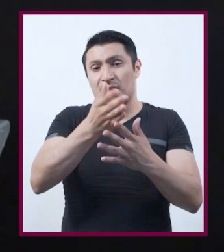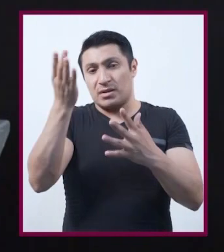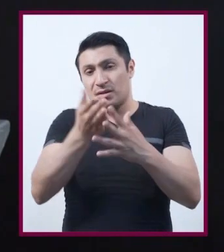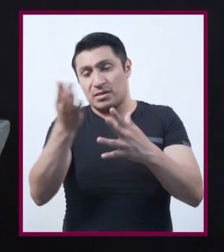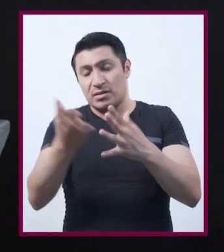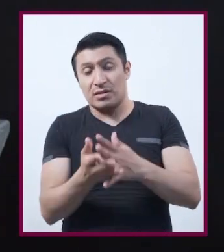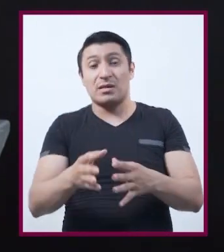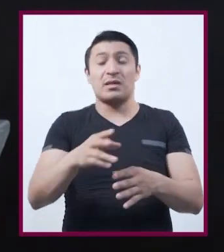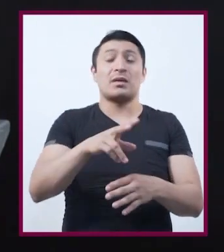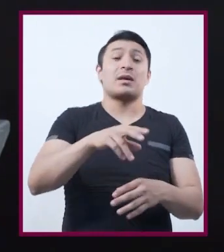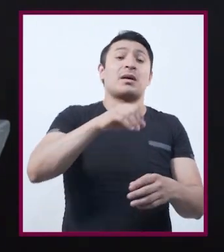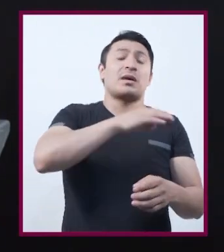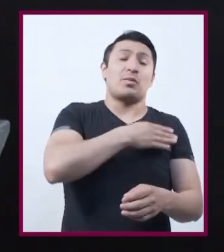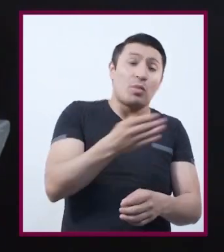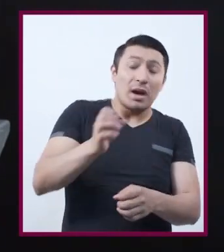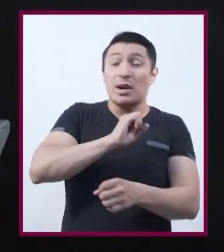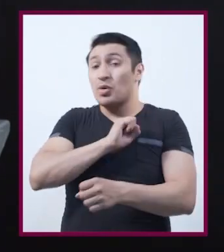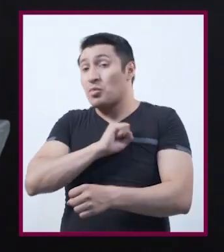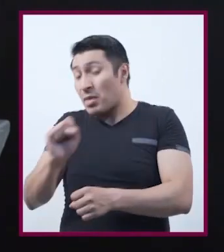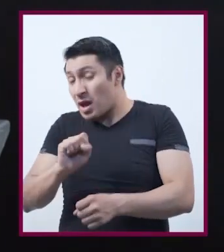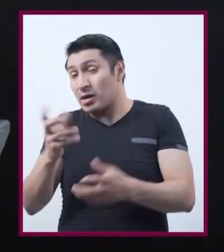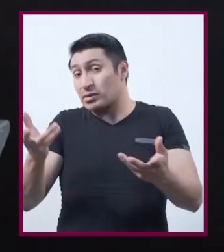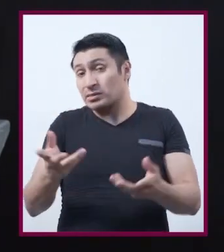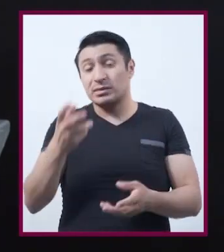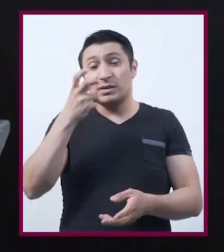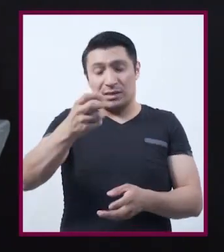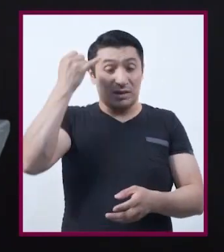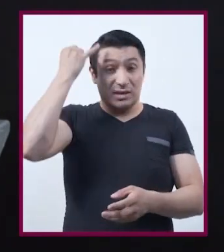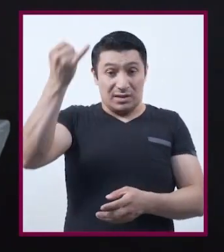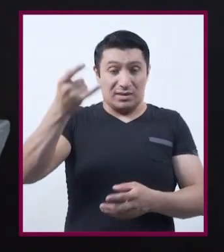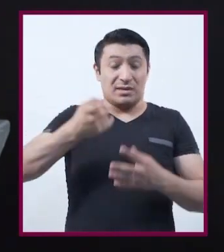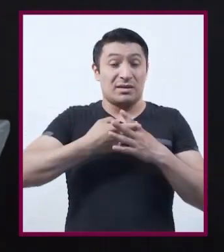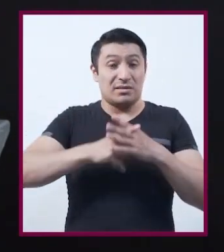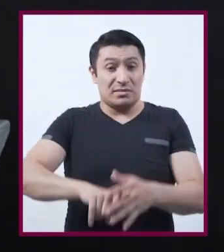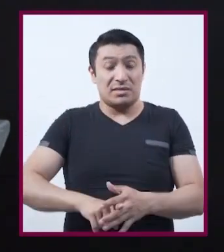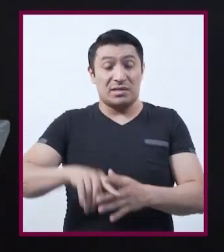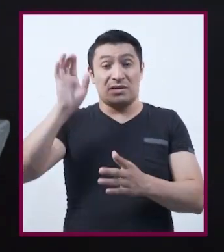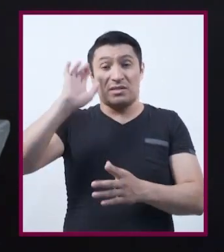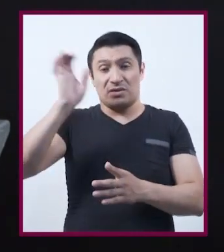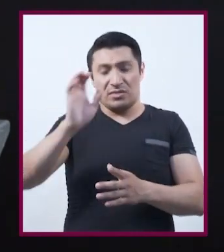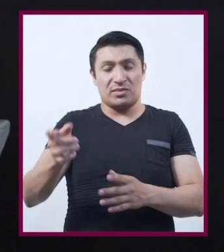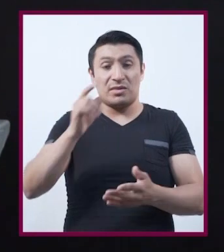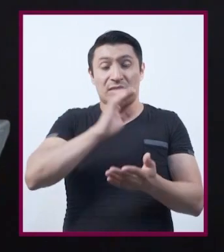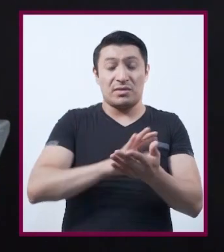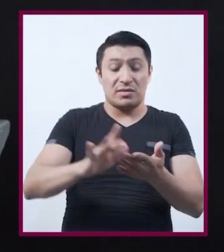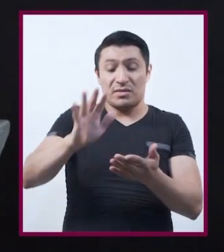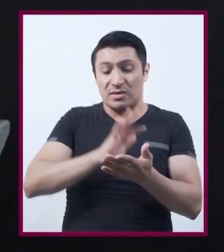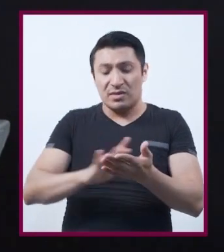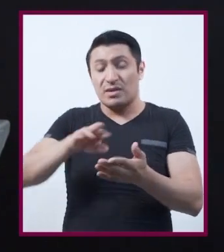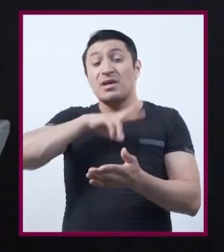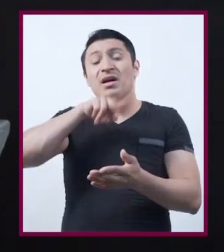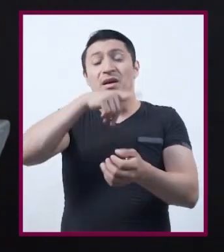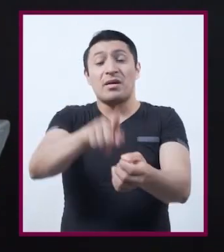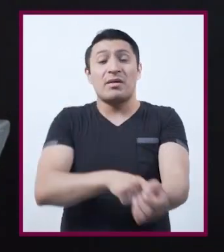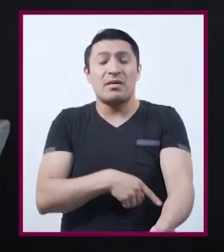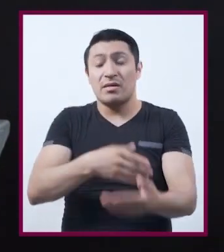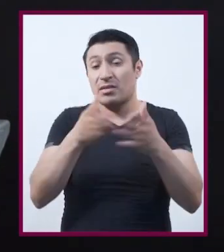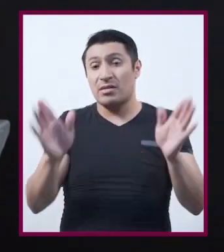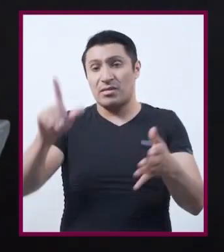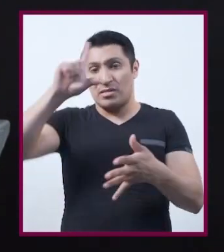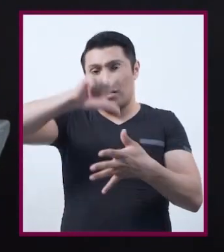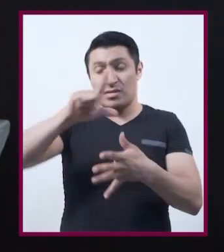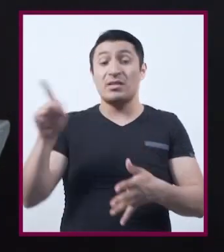Eduardo Galeano. Ideas que en ocasiones han sido criticadas por estudiosos, quienes no consideran correcto que se utilicen los conceptos del siglo